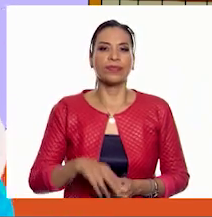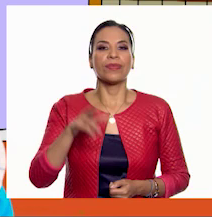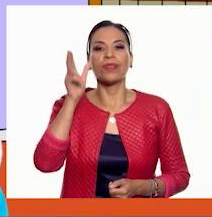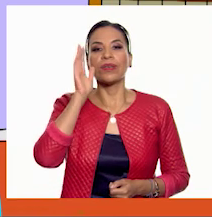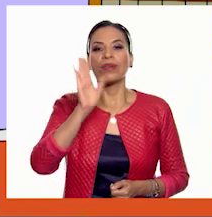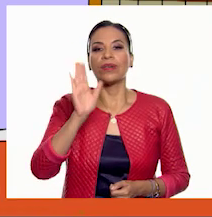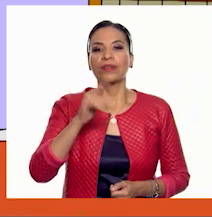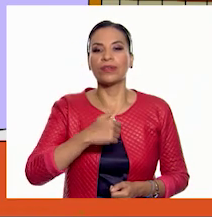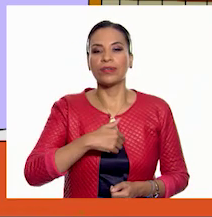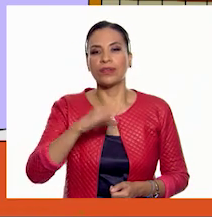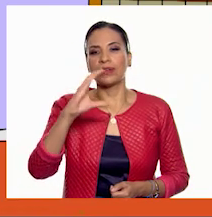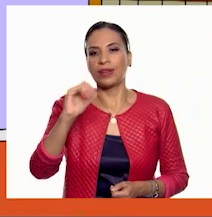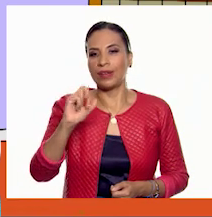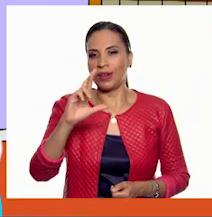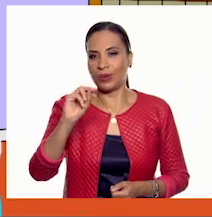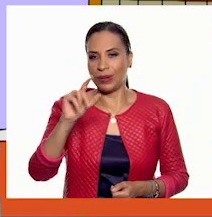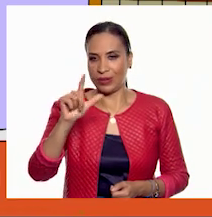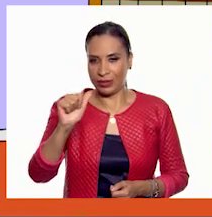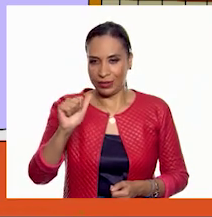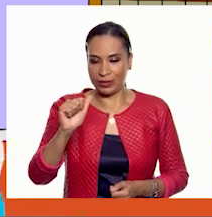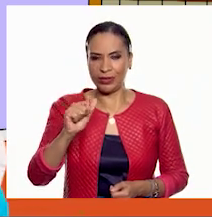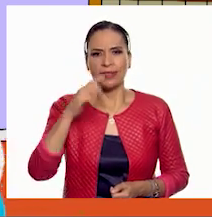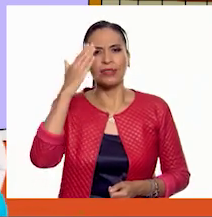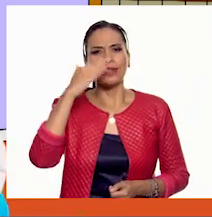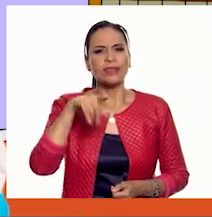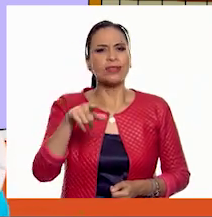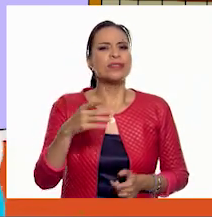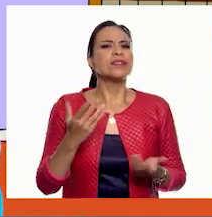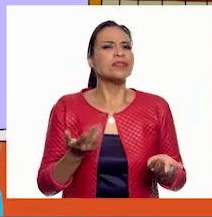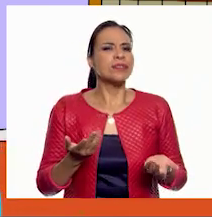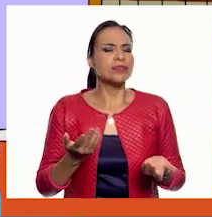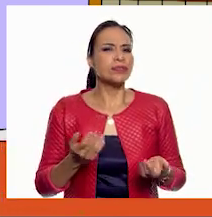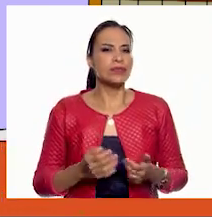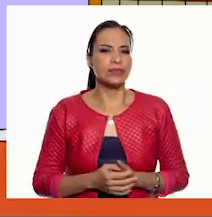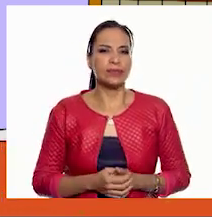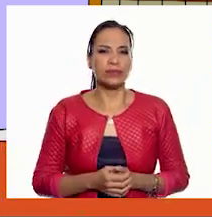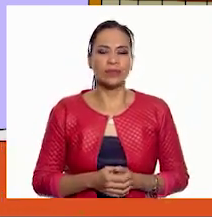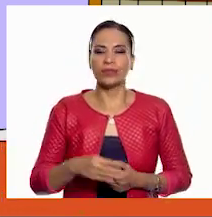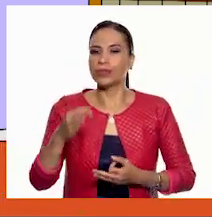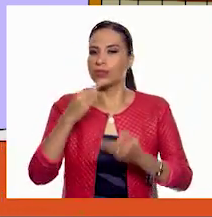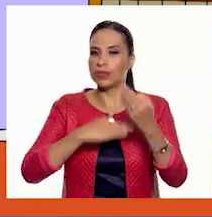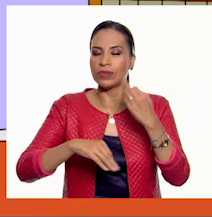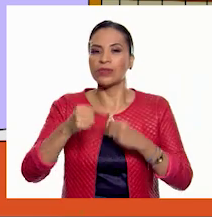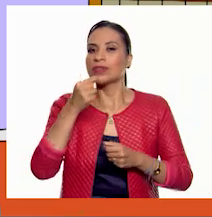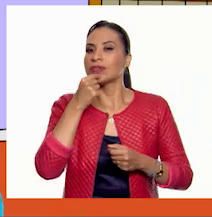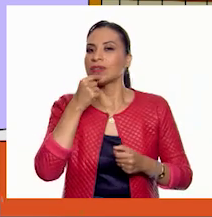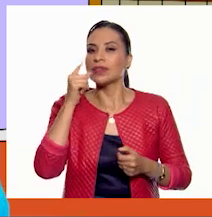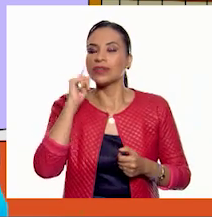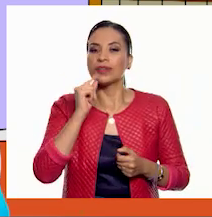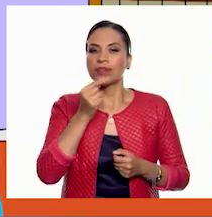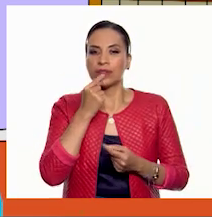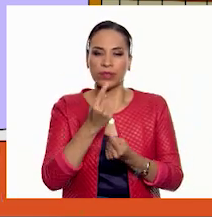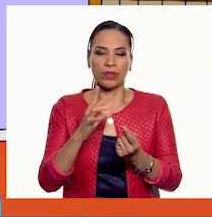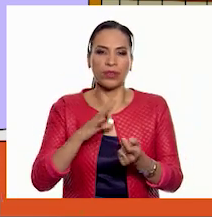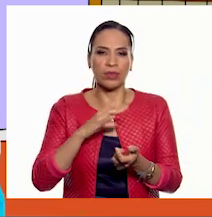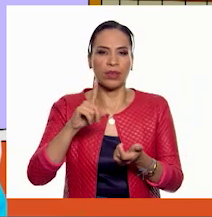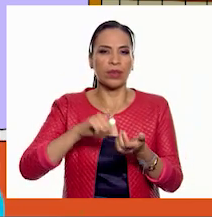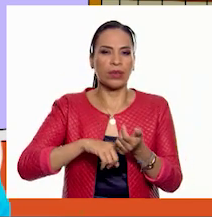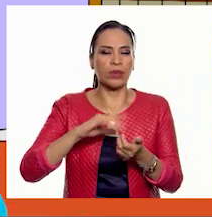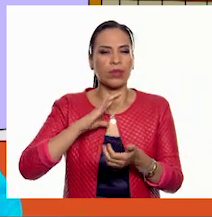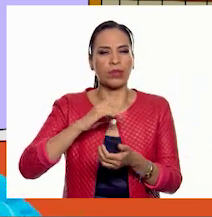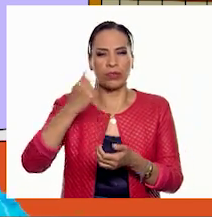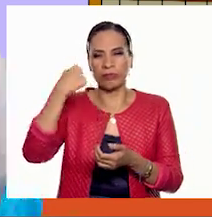¡Hola! Yo soy Carola. ¿Sabías que toda niña y niño guarda dentro de sí